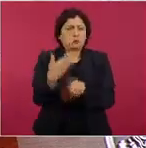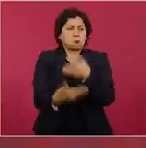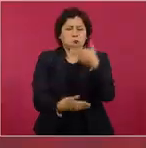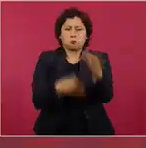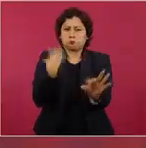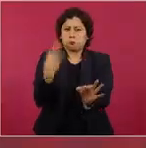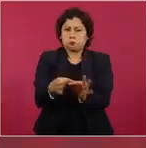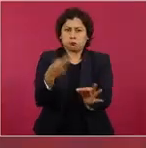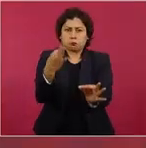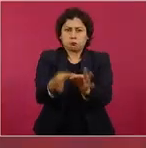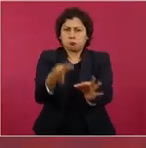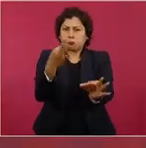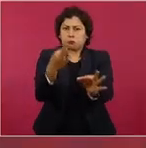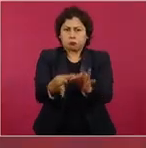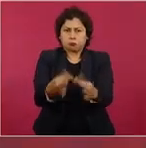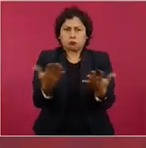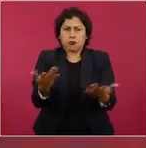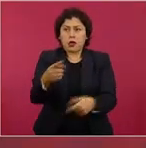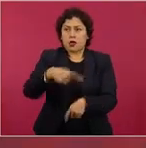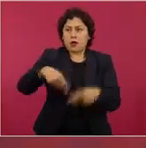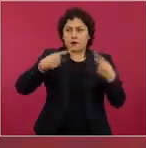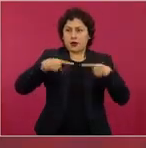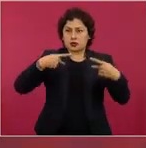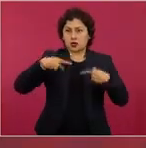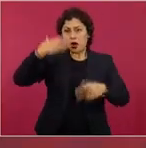no hay bloqueo de los dirigentes,